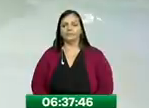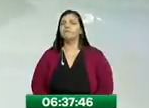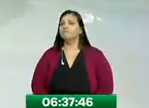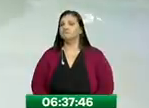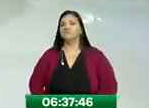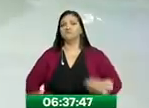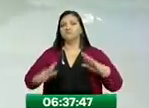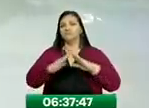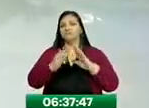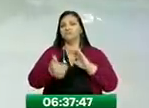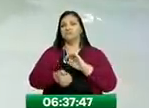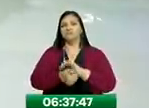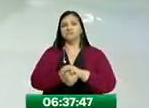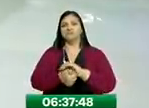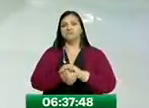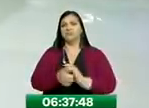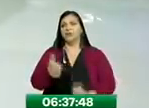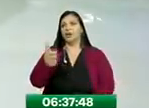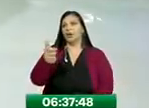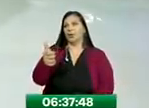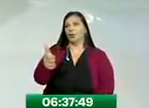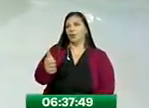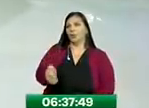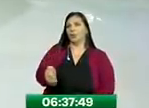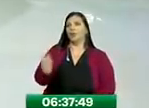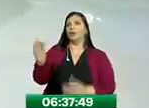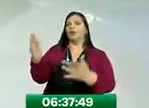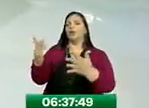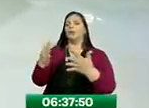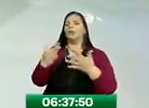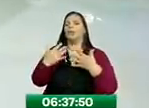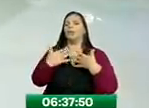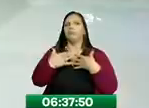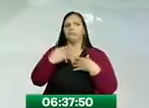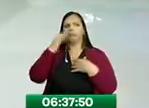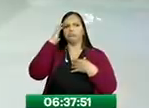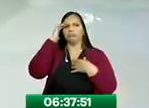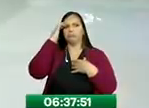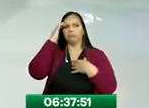de tu casa, y es más, ahora no se va a cortar este mes, no se va a cortar